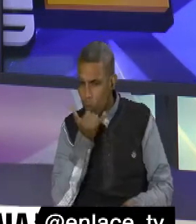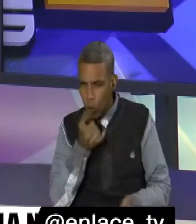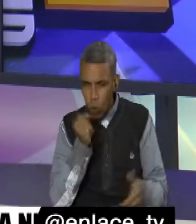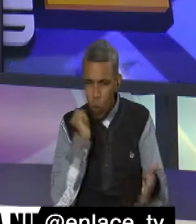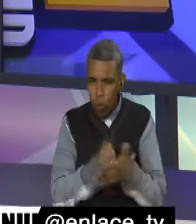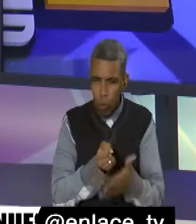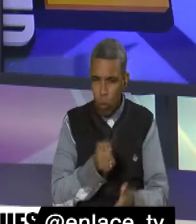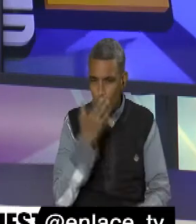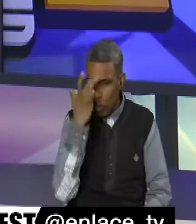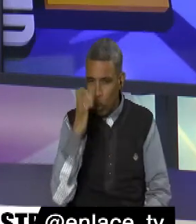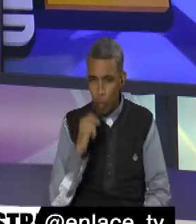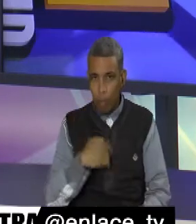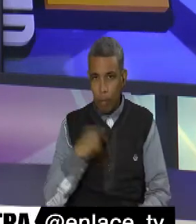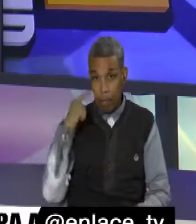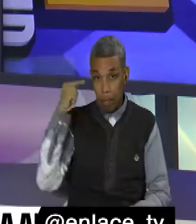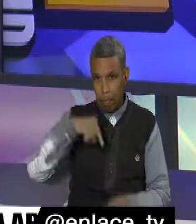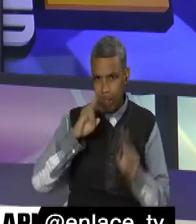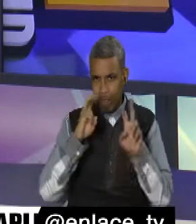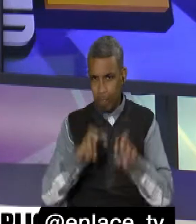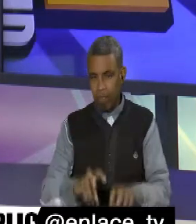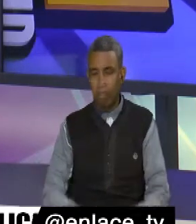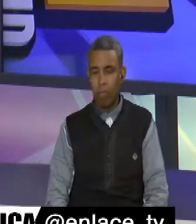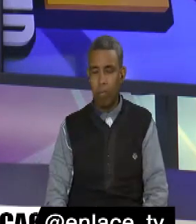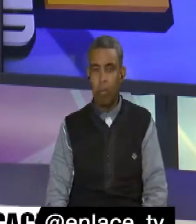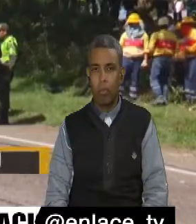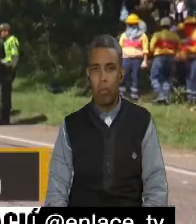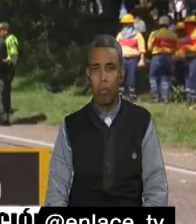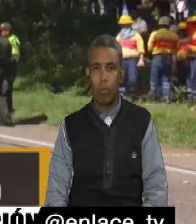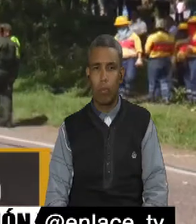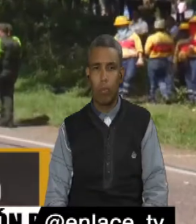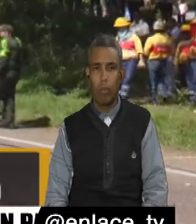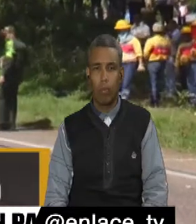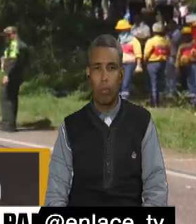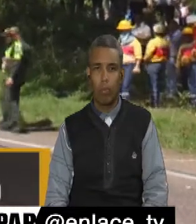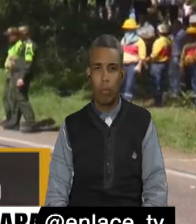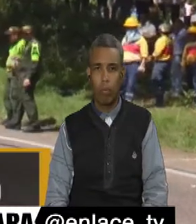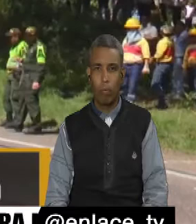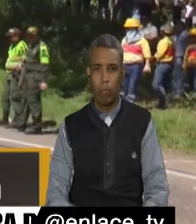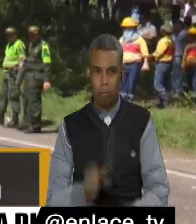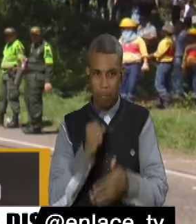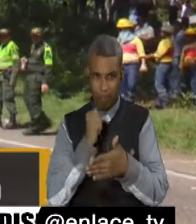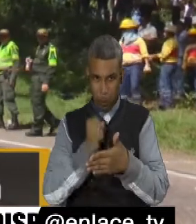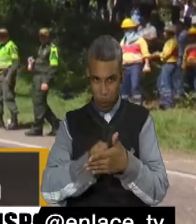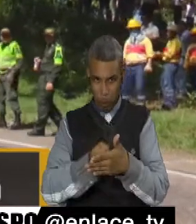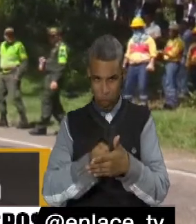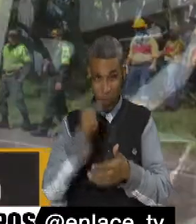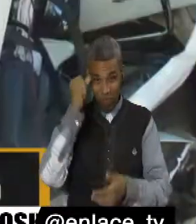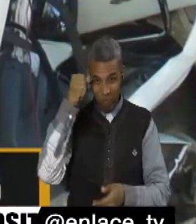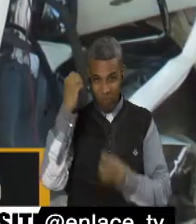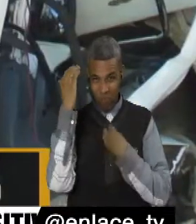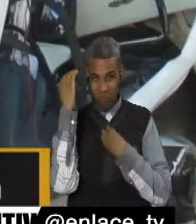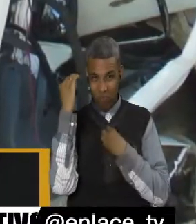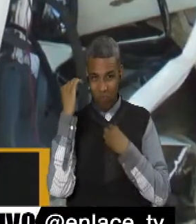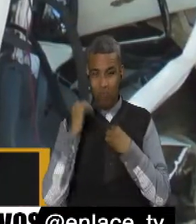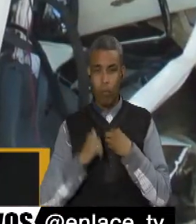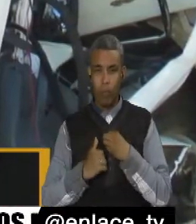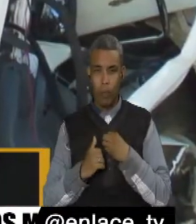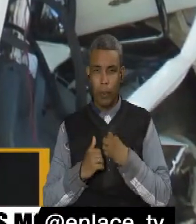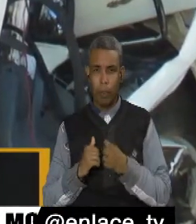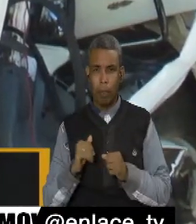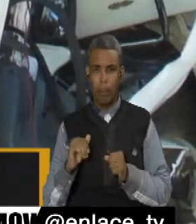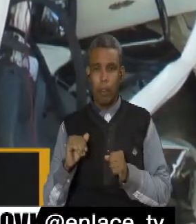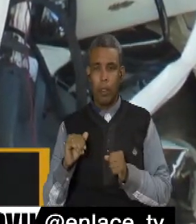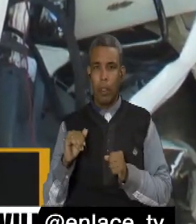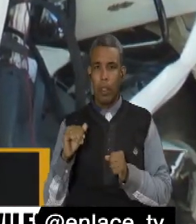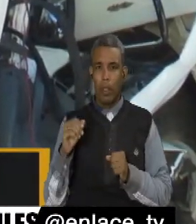en la troncal del Magdalena Medio. A raíz del fatal accidente en la troncal del Magdalena Medio, que dejó el saldo fatal de 11 personas